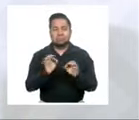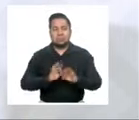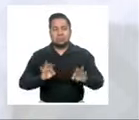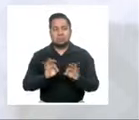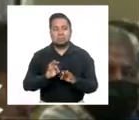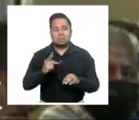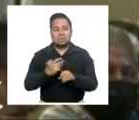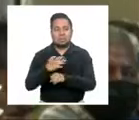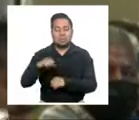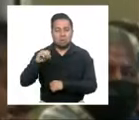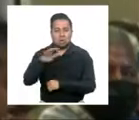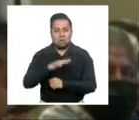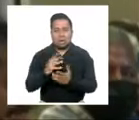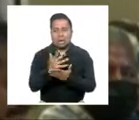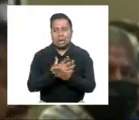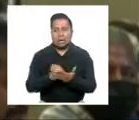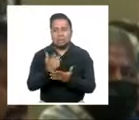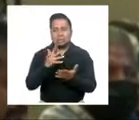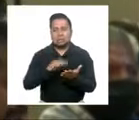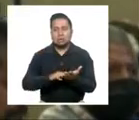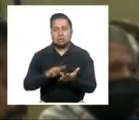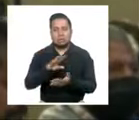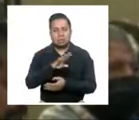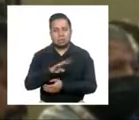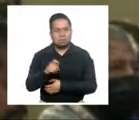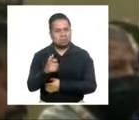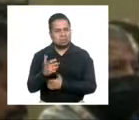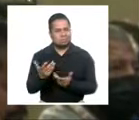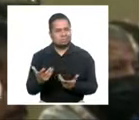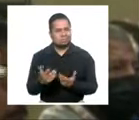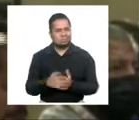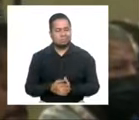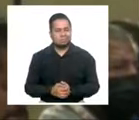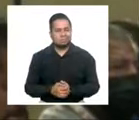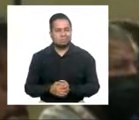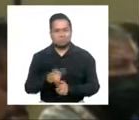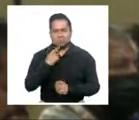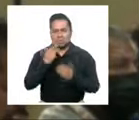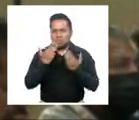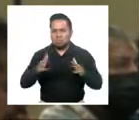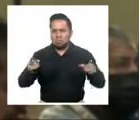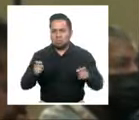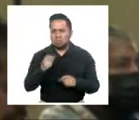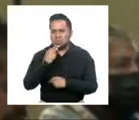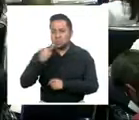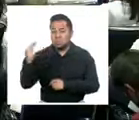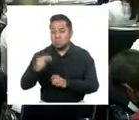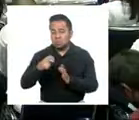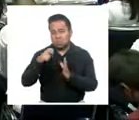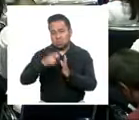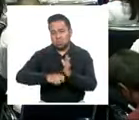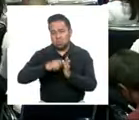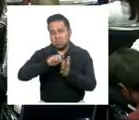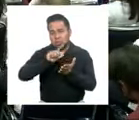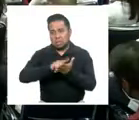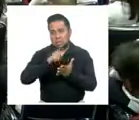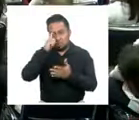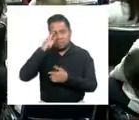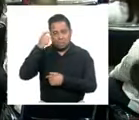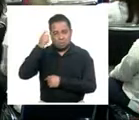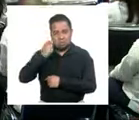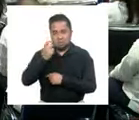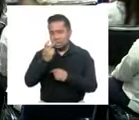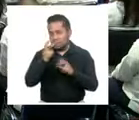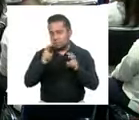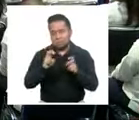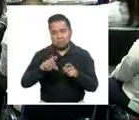vez de Oaxaca, ganan 5,400 pesos. Lo que nos decían los músicos, urge una reforma a esta ley de pensiones. Son los dos